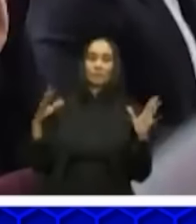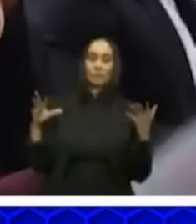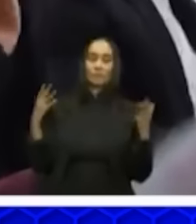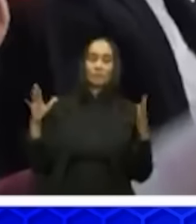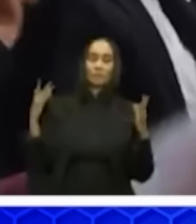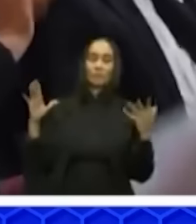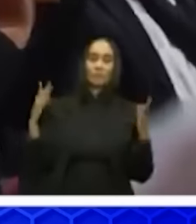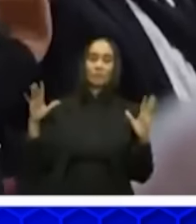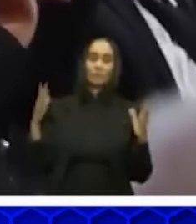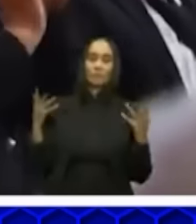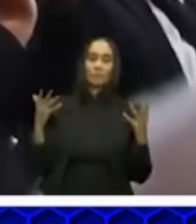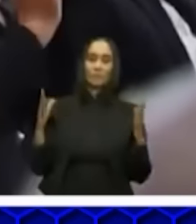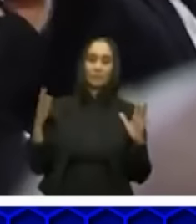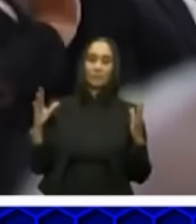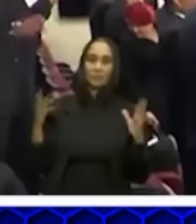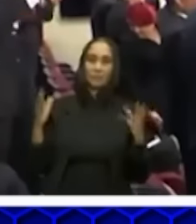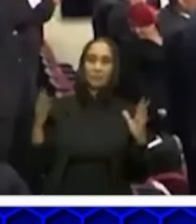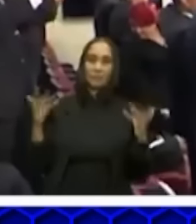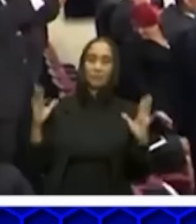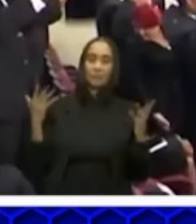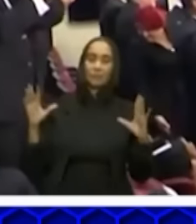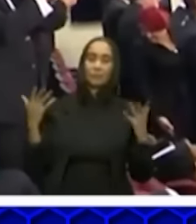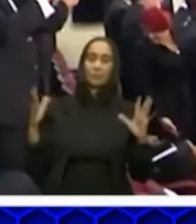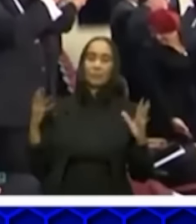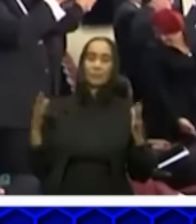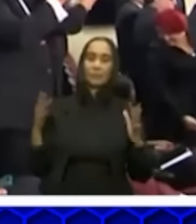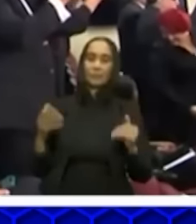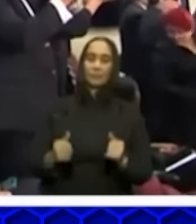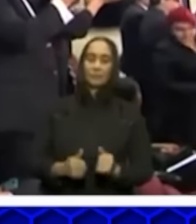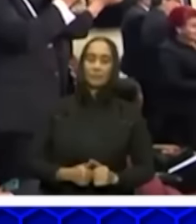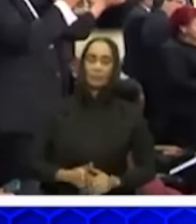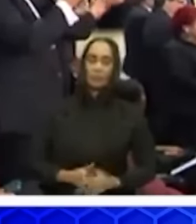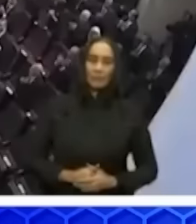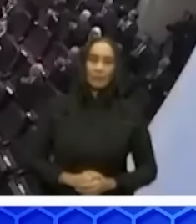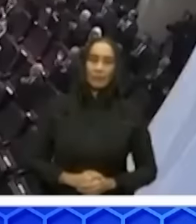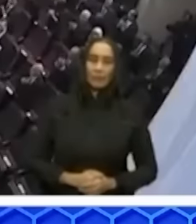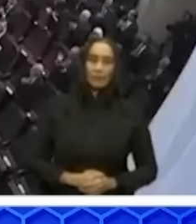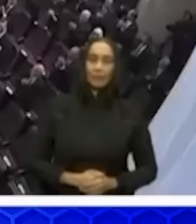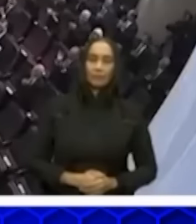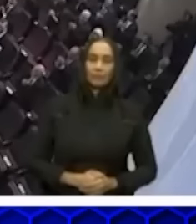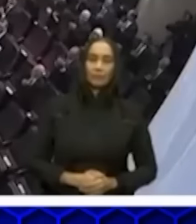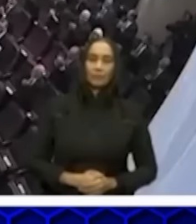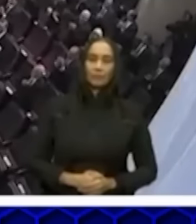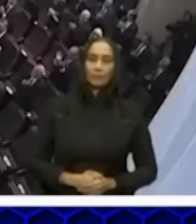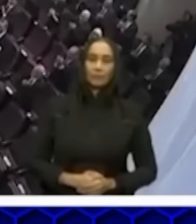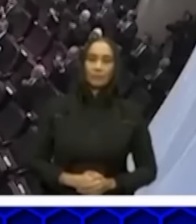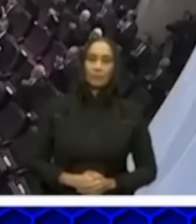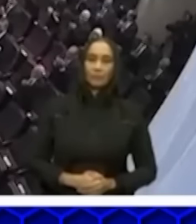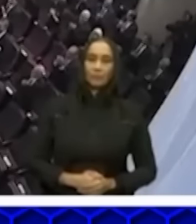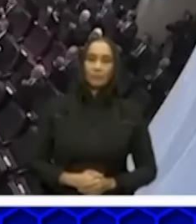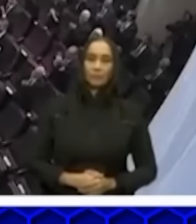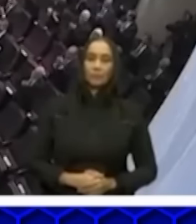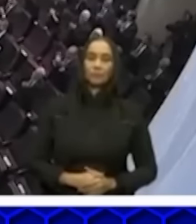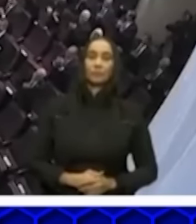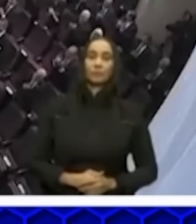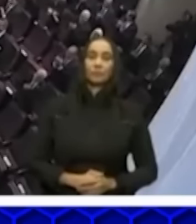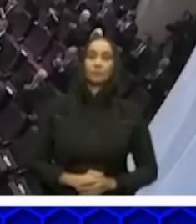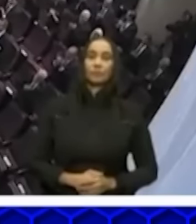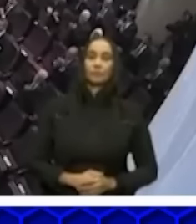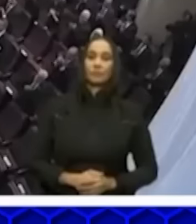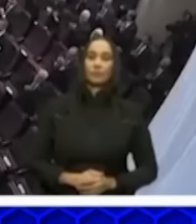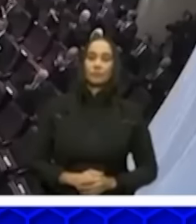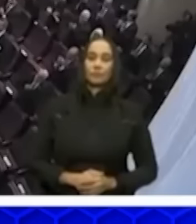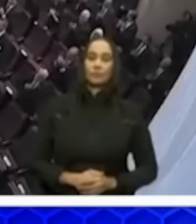año pienso que el presidente de la república mostró logros tangibles por ejemplo en el